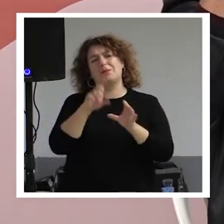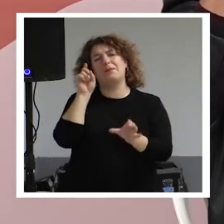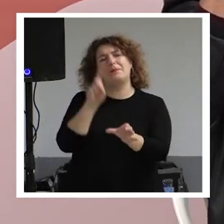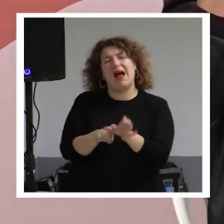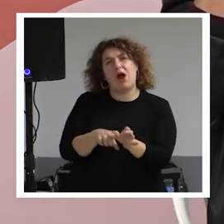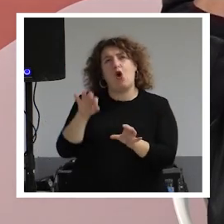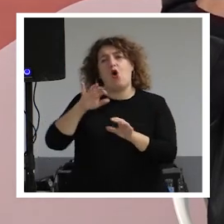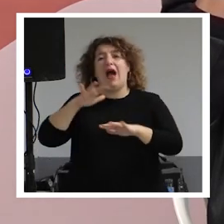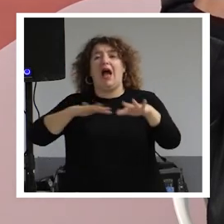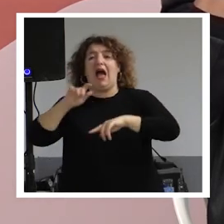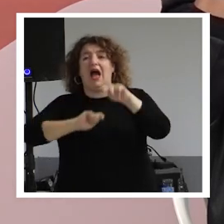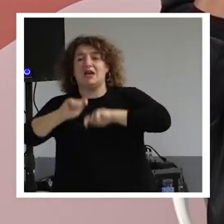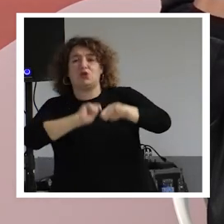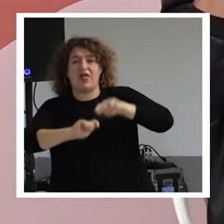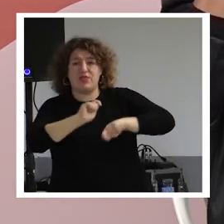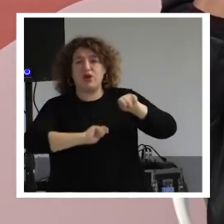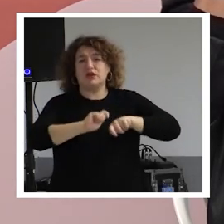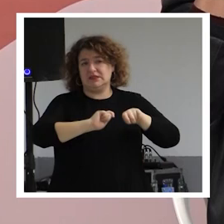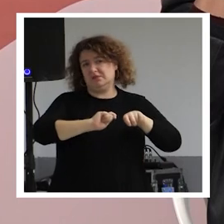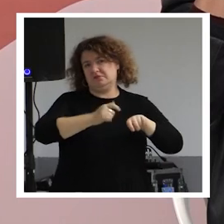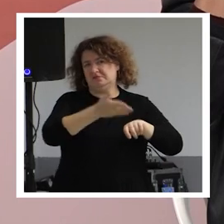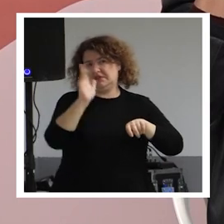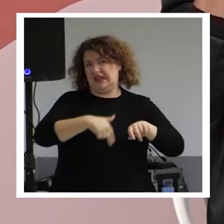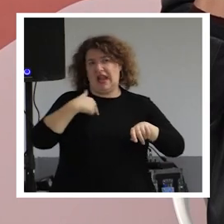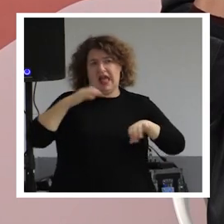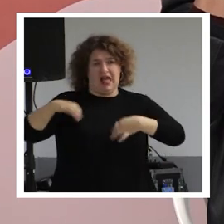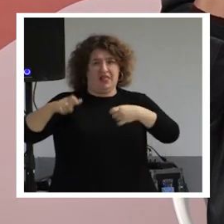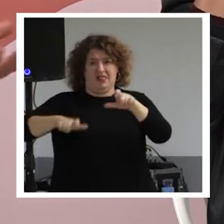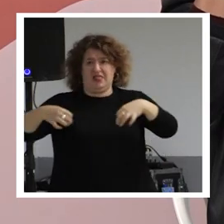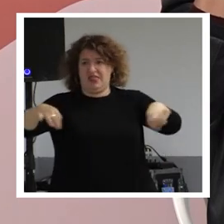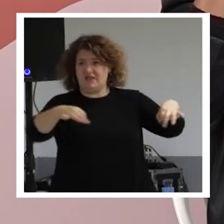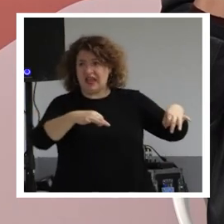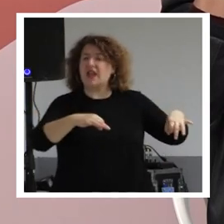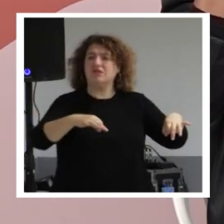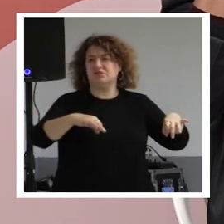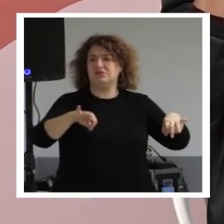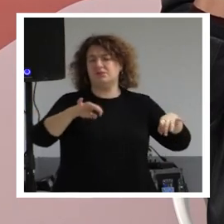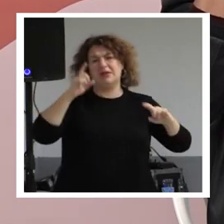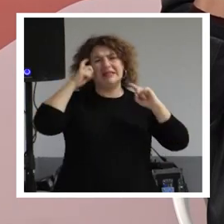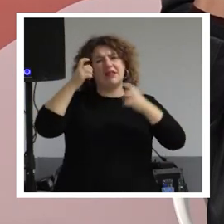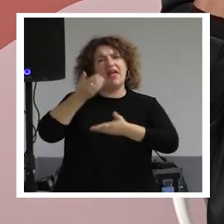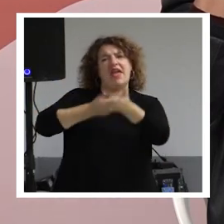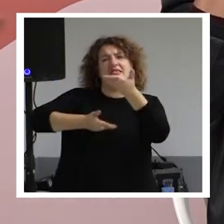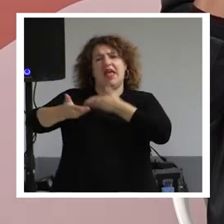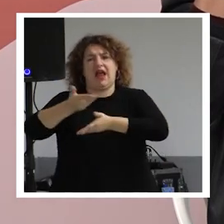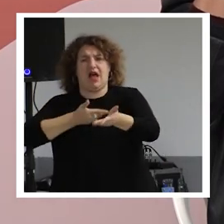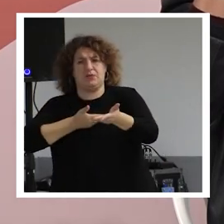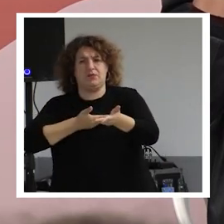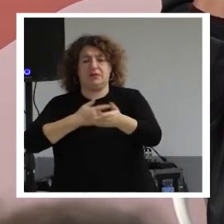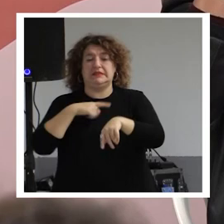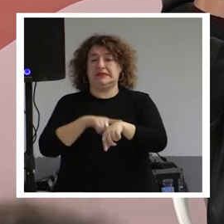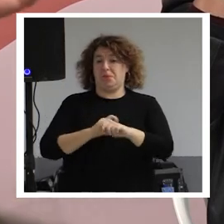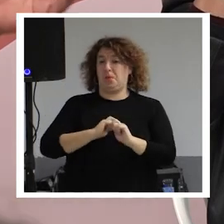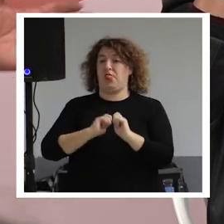lo que explica es que bueno que en realidad las personas participan de los de los partidos políticos